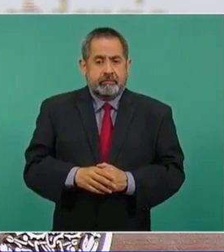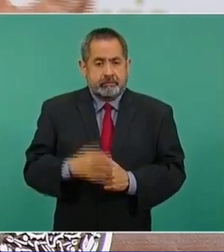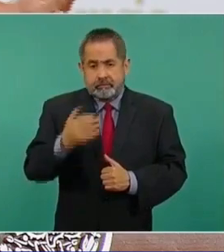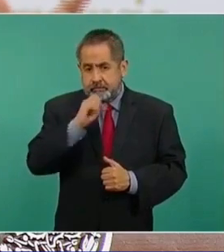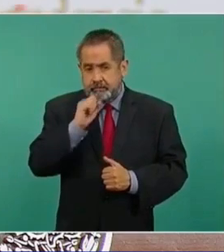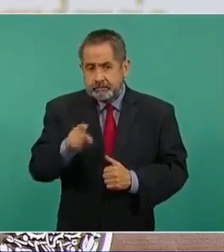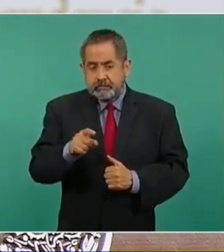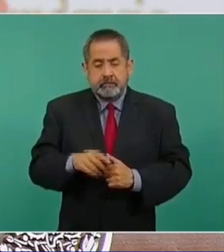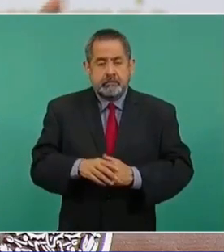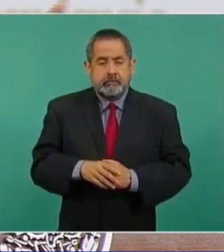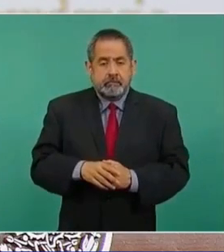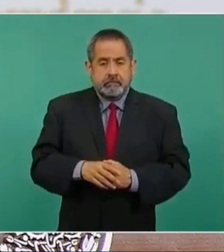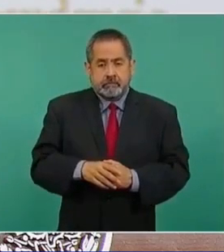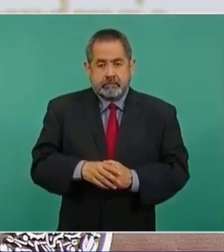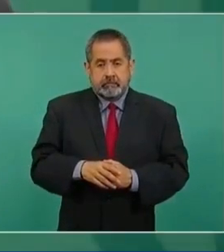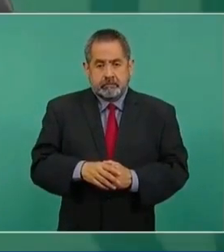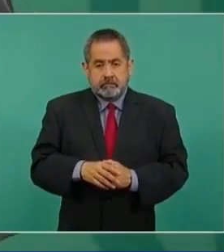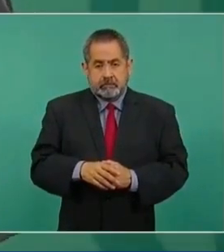Y